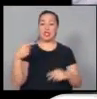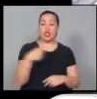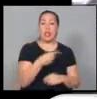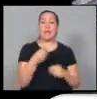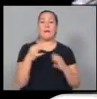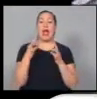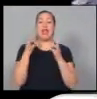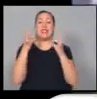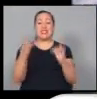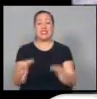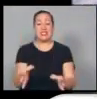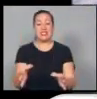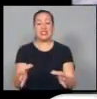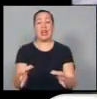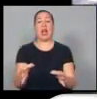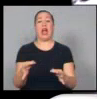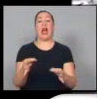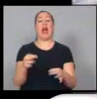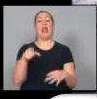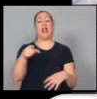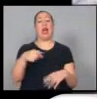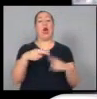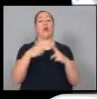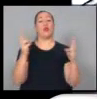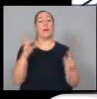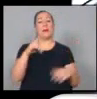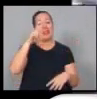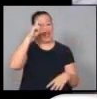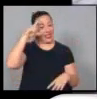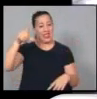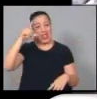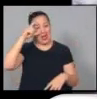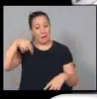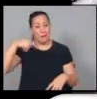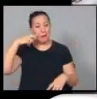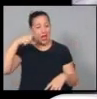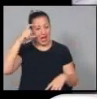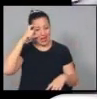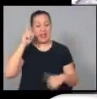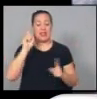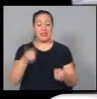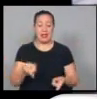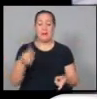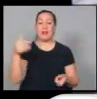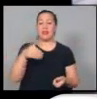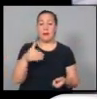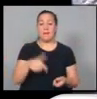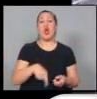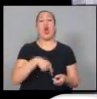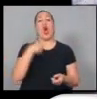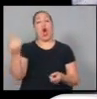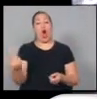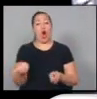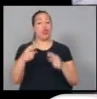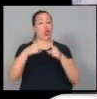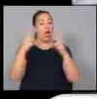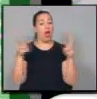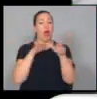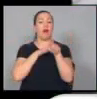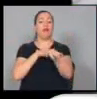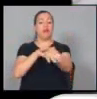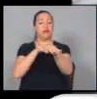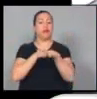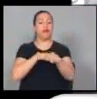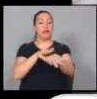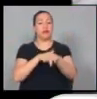llegar, después ingresar en la de Lepiane también con algunas demoras, y tenés todo fluido en el resto de los accesos. Pero, tránsito,